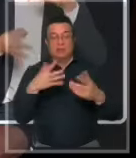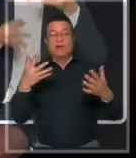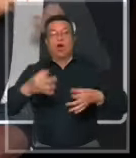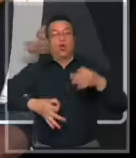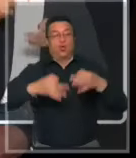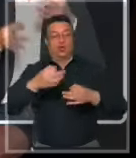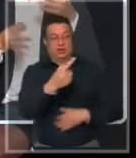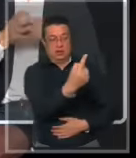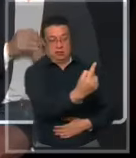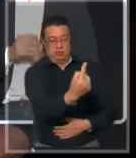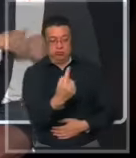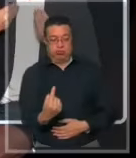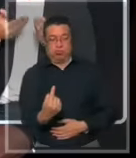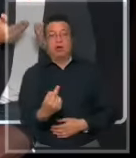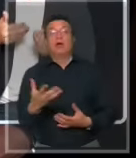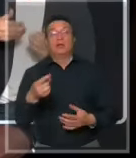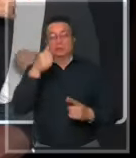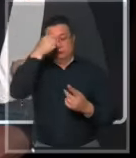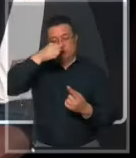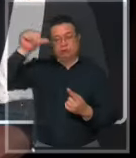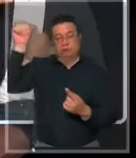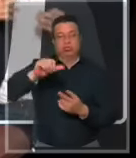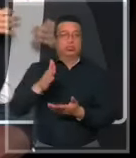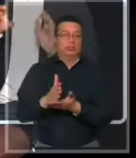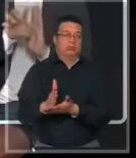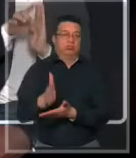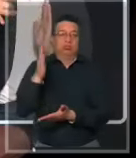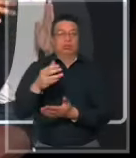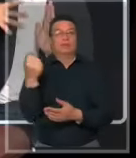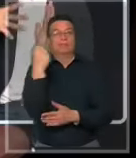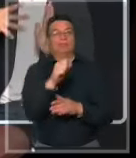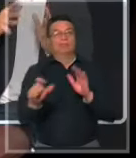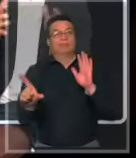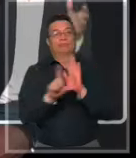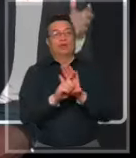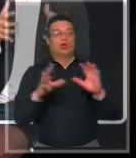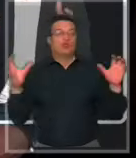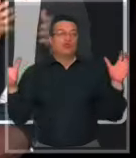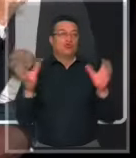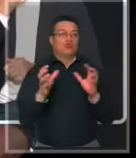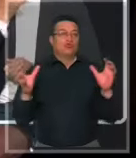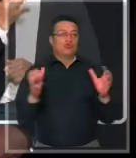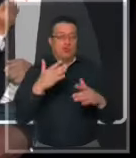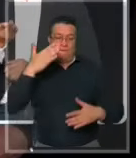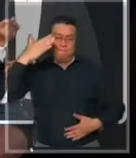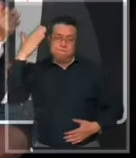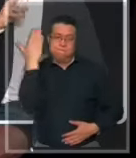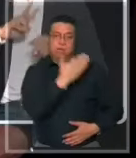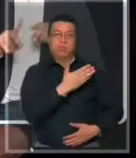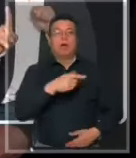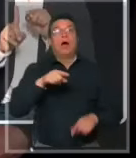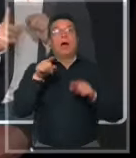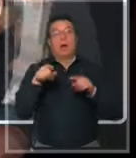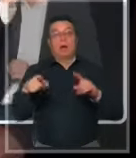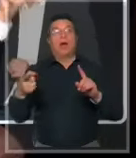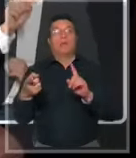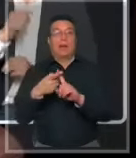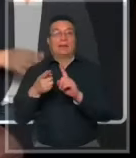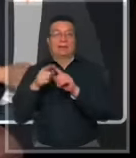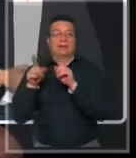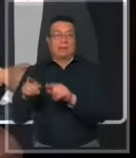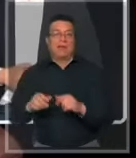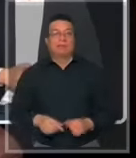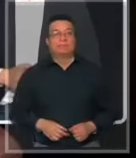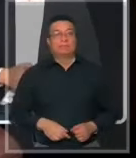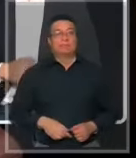justicia y reciba la sanción que corresponde por un delito tan violento y cruel como el que él participó. El